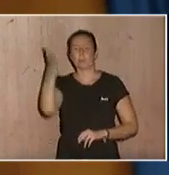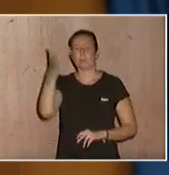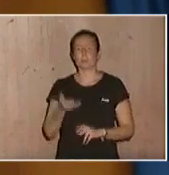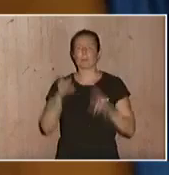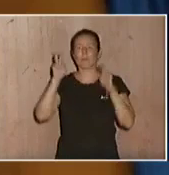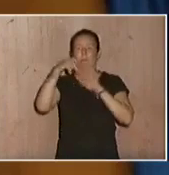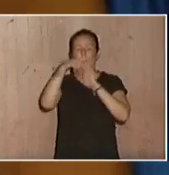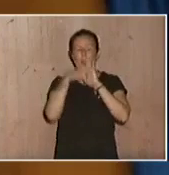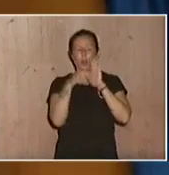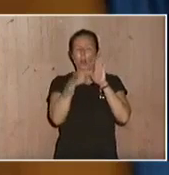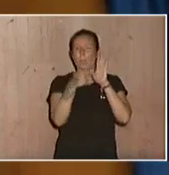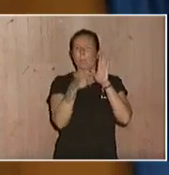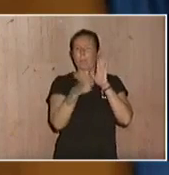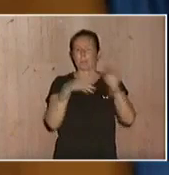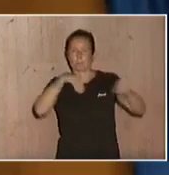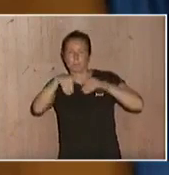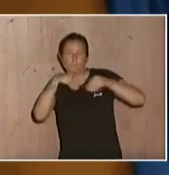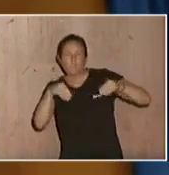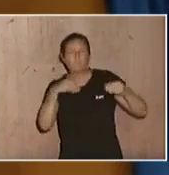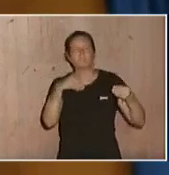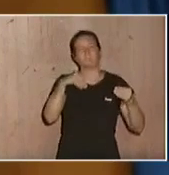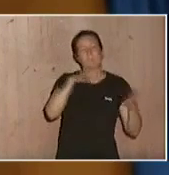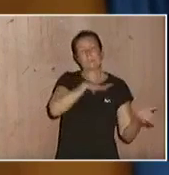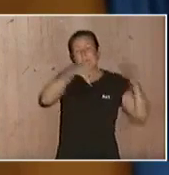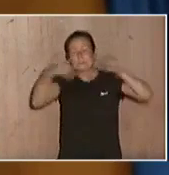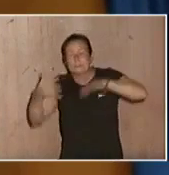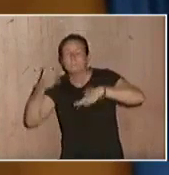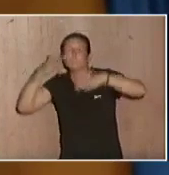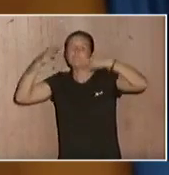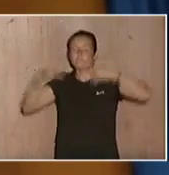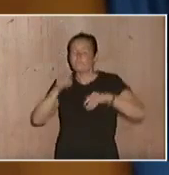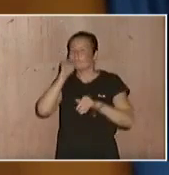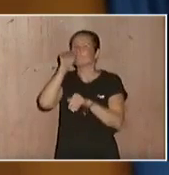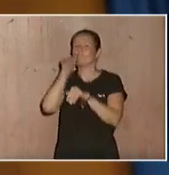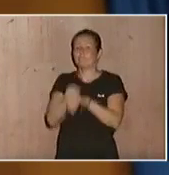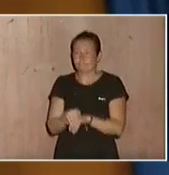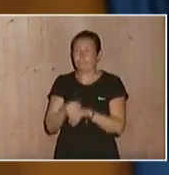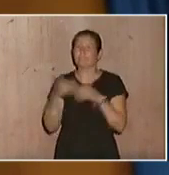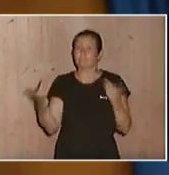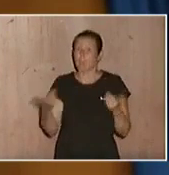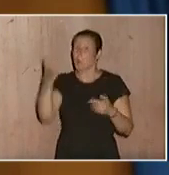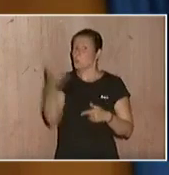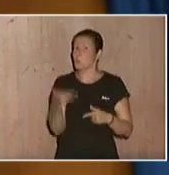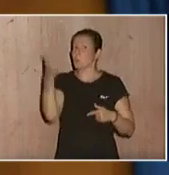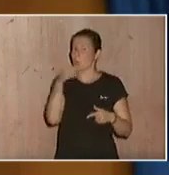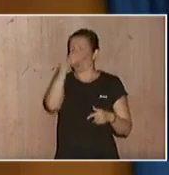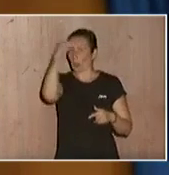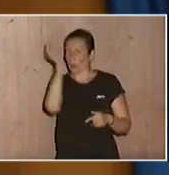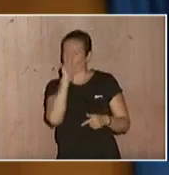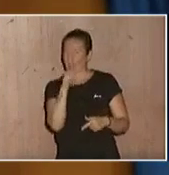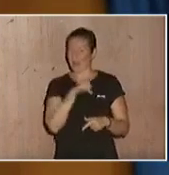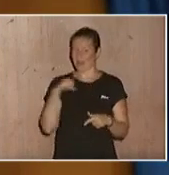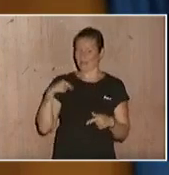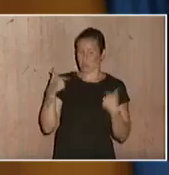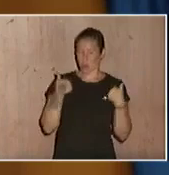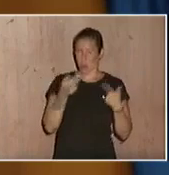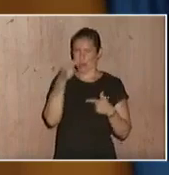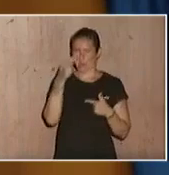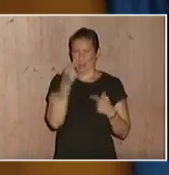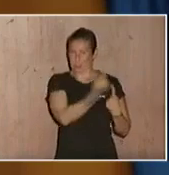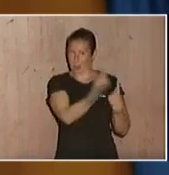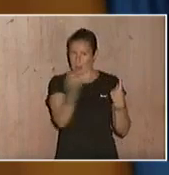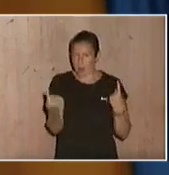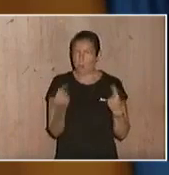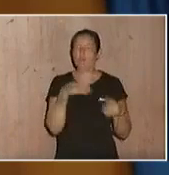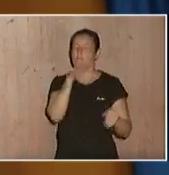aspectos normativos y estratégicos, teniendo en cuenta los incentivos individuales para asegurar que las